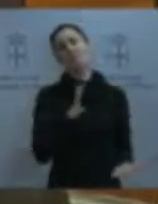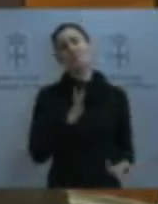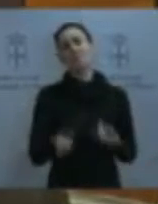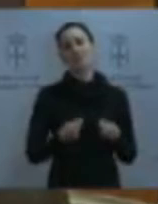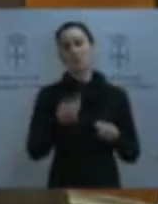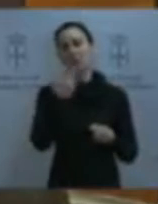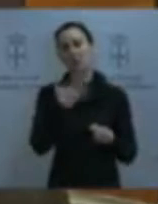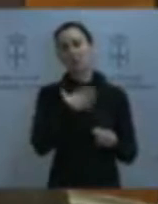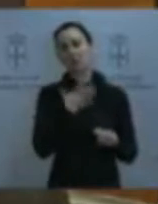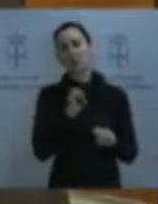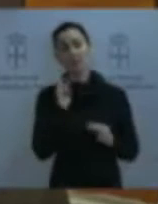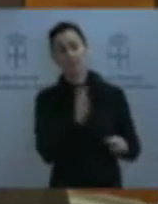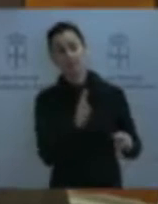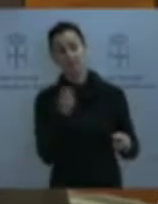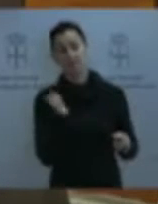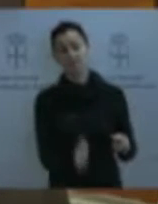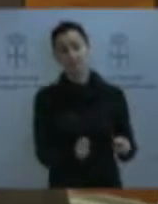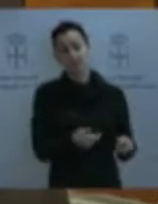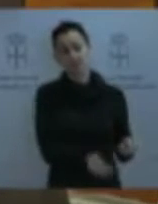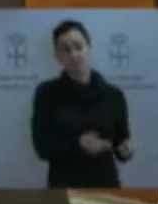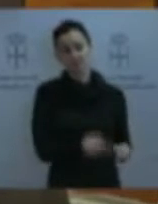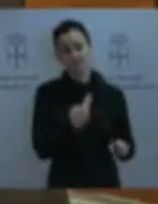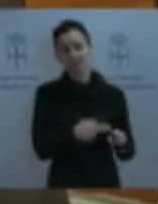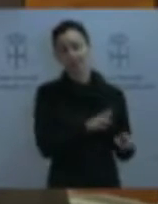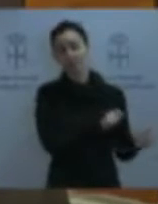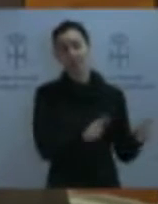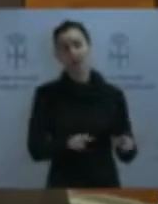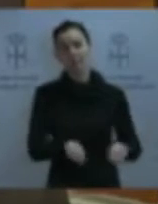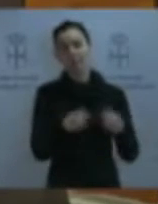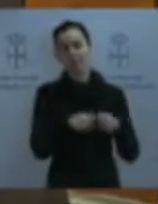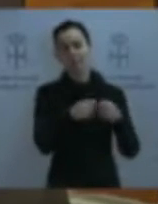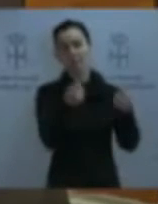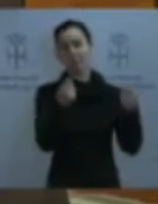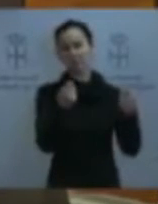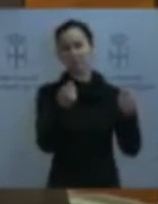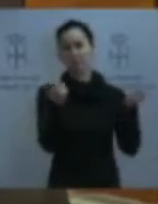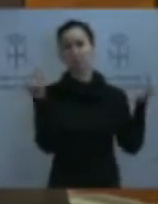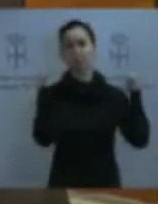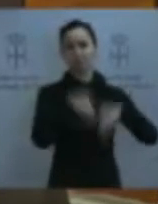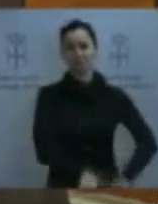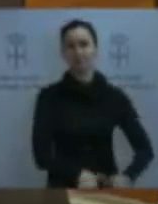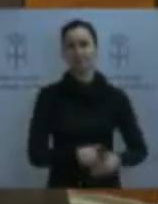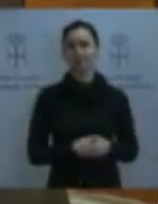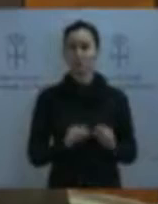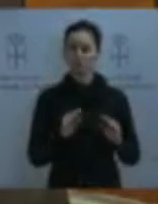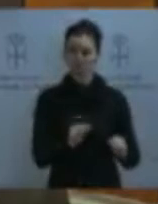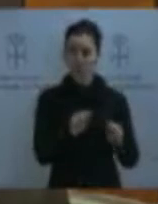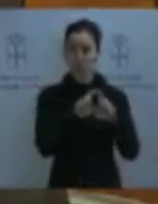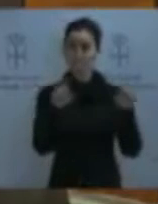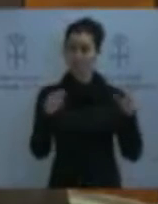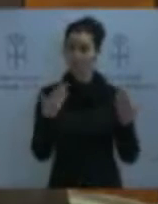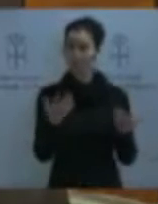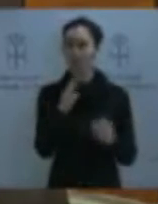política contribuye a descapitalizar una empresa centenaria. Entre 2011 y 2016, la deuda neta pasa